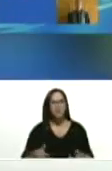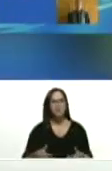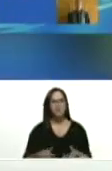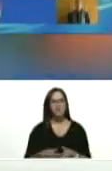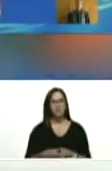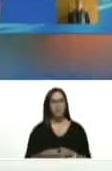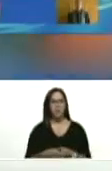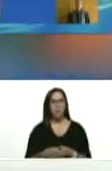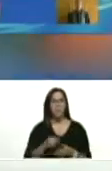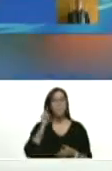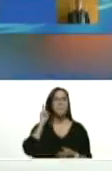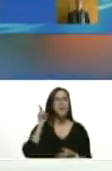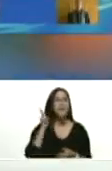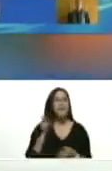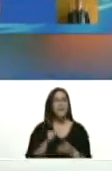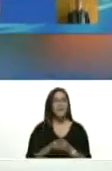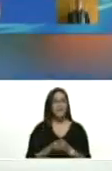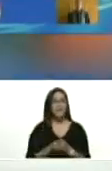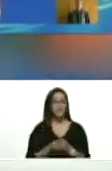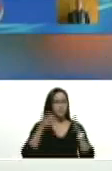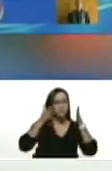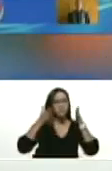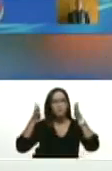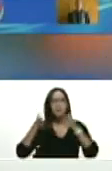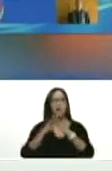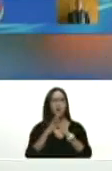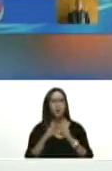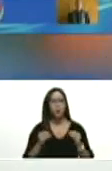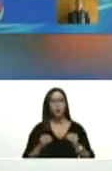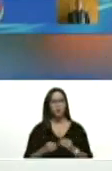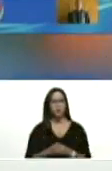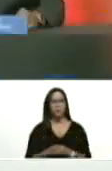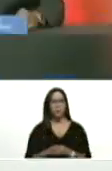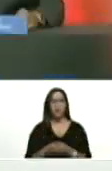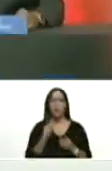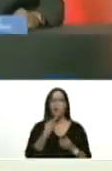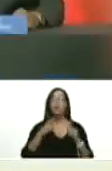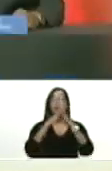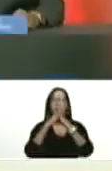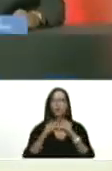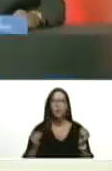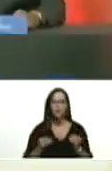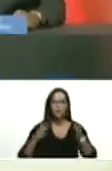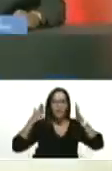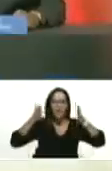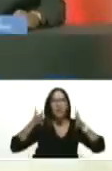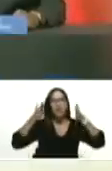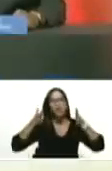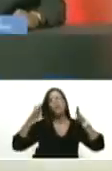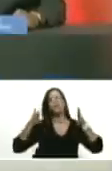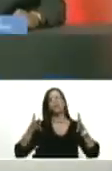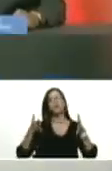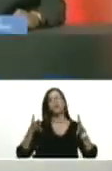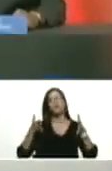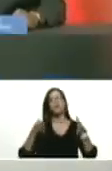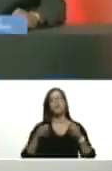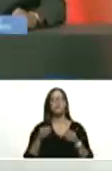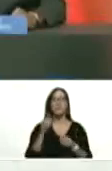a la que él nos sometió a todos. Cuando digo a todos, en la forja que